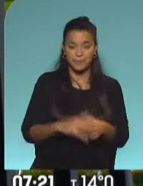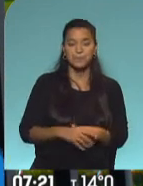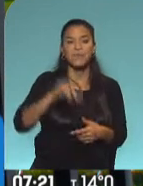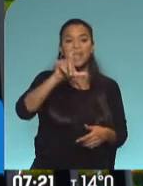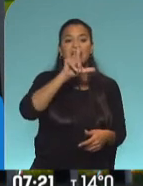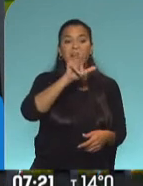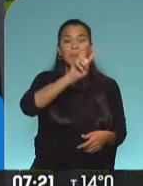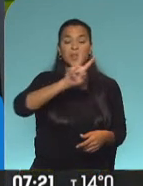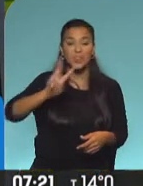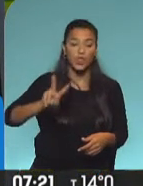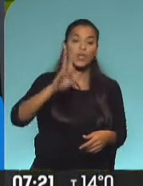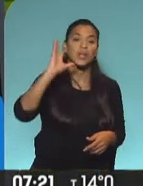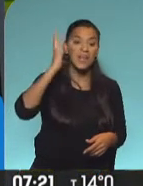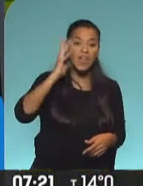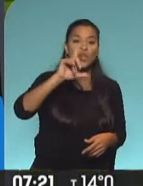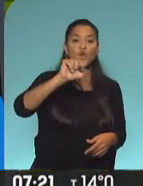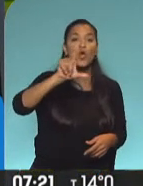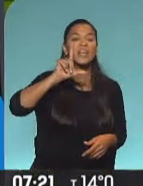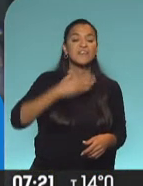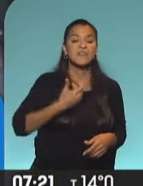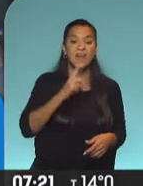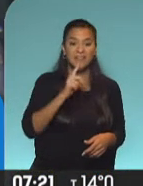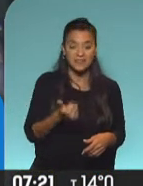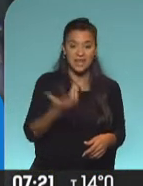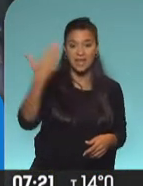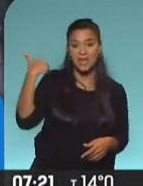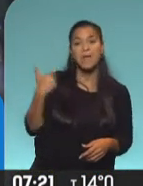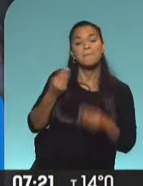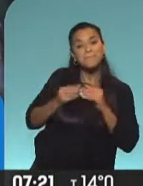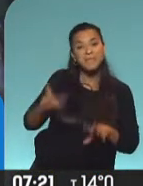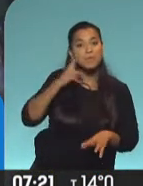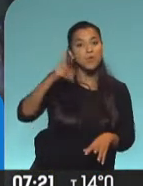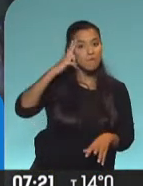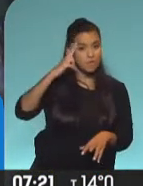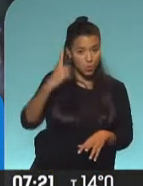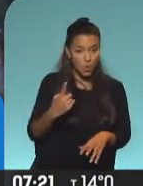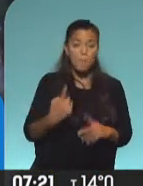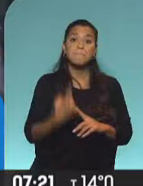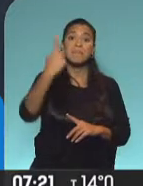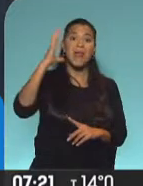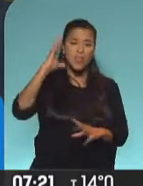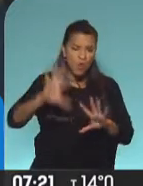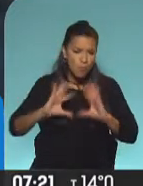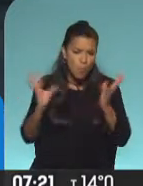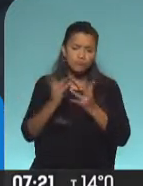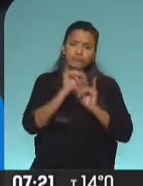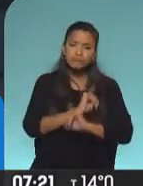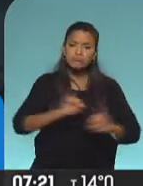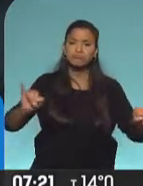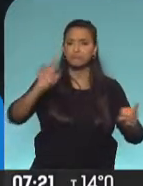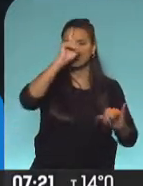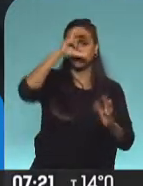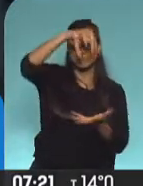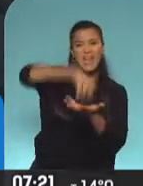22 a 'radio la colifata nació el 3 de agosto de 1991 fue la primera radio del mundo en transmitir desde un